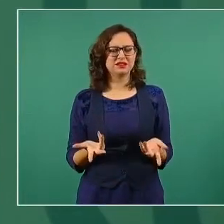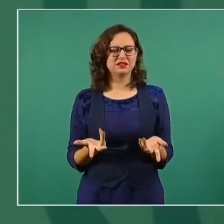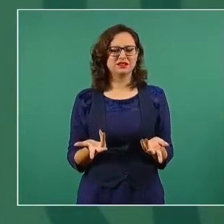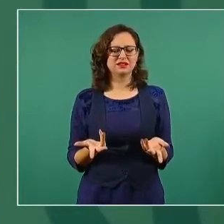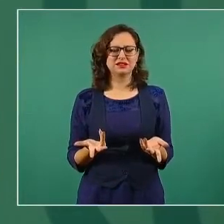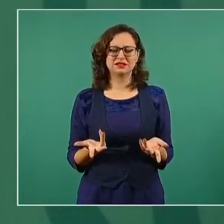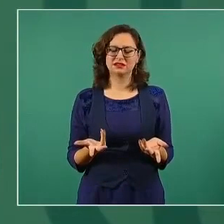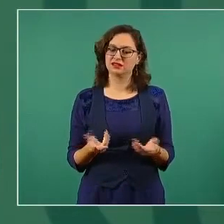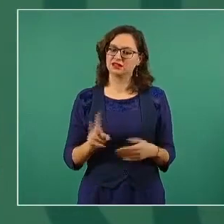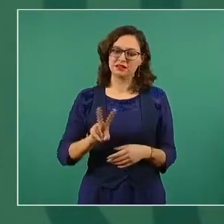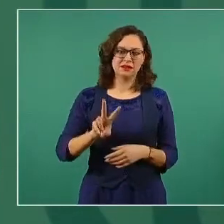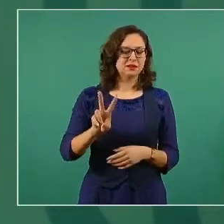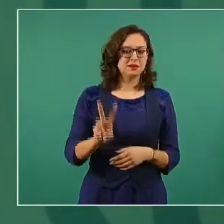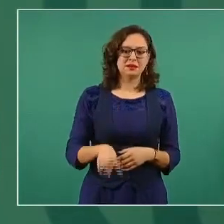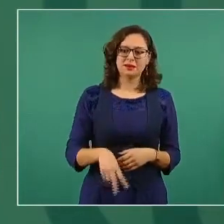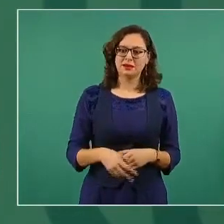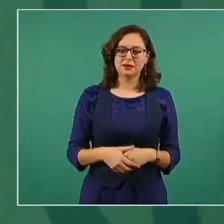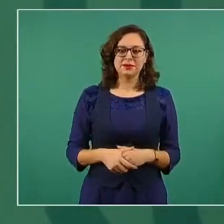La verdad,